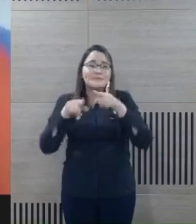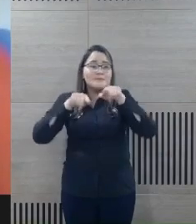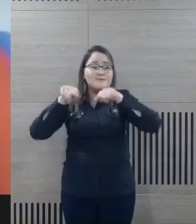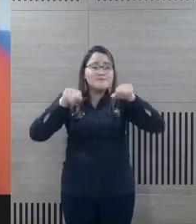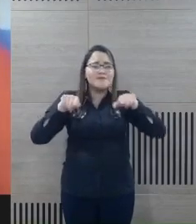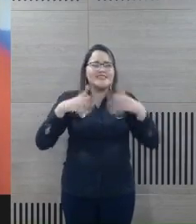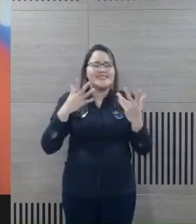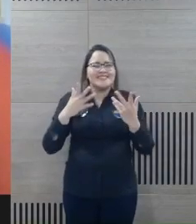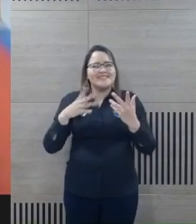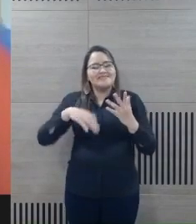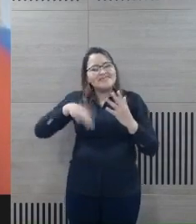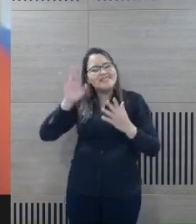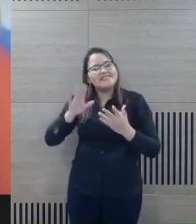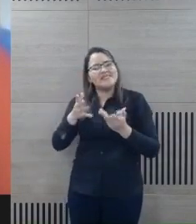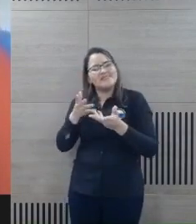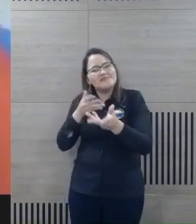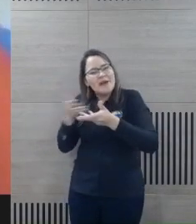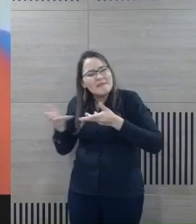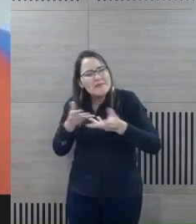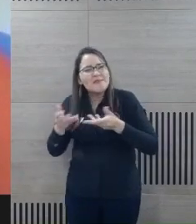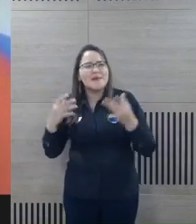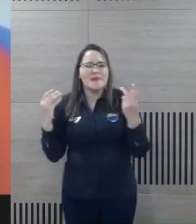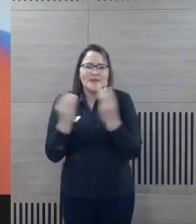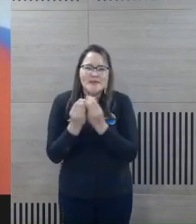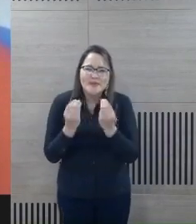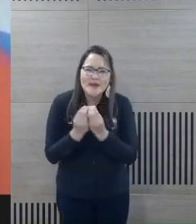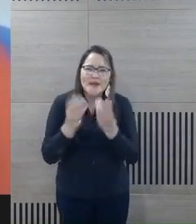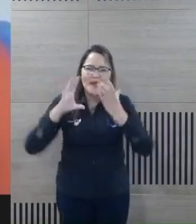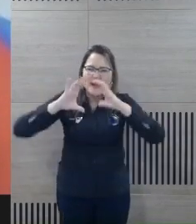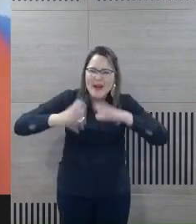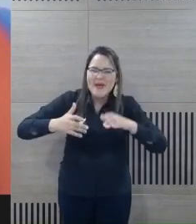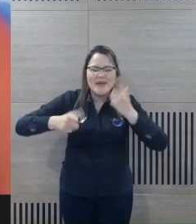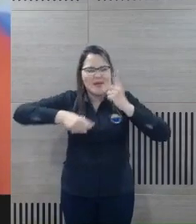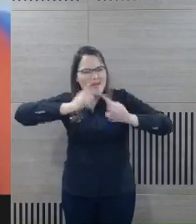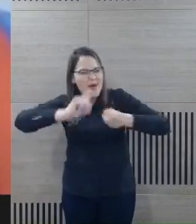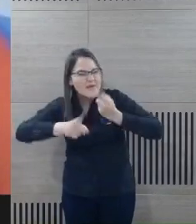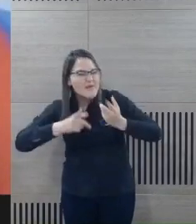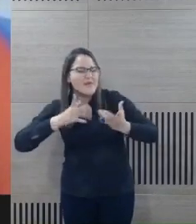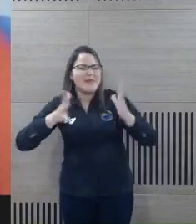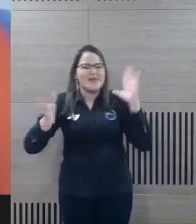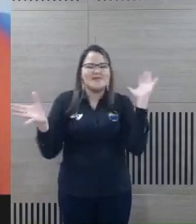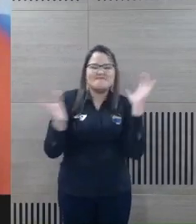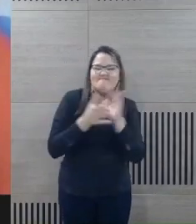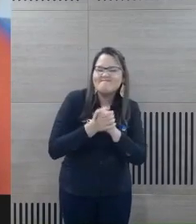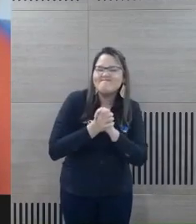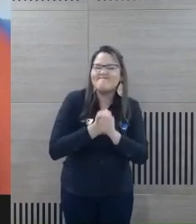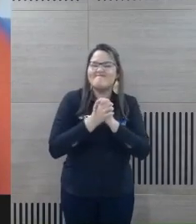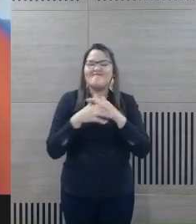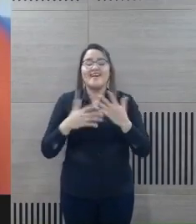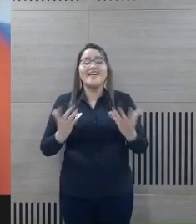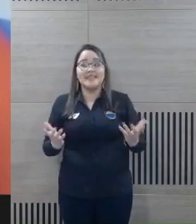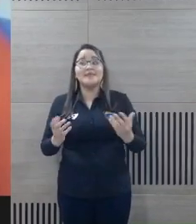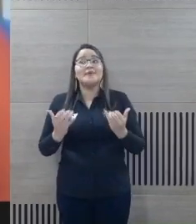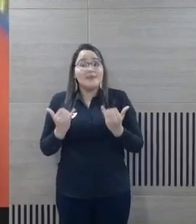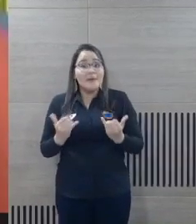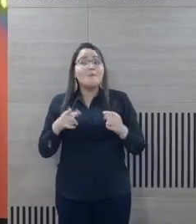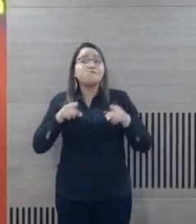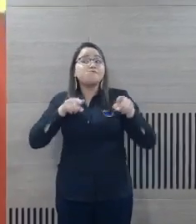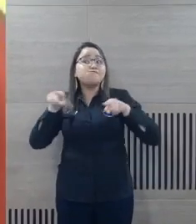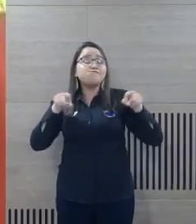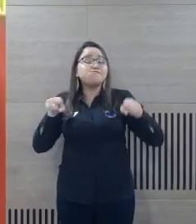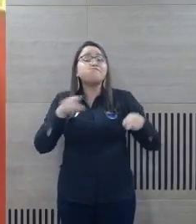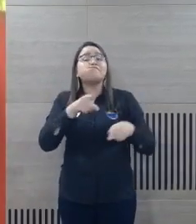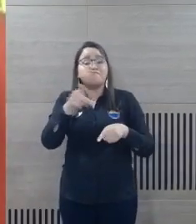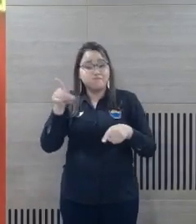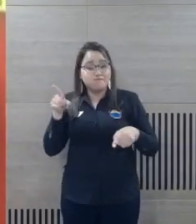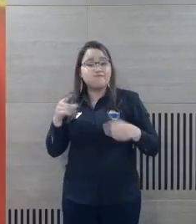amigos, unos que tal vez se encuentren también hoy graduándose junto con todos nosotros, y que quisiéramos abrazar, pero que